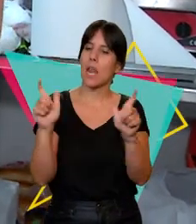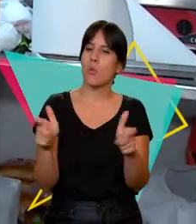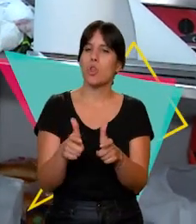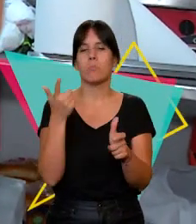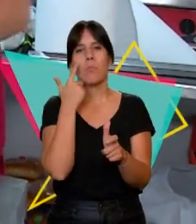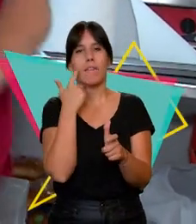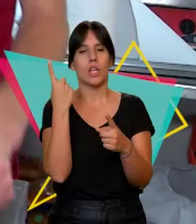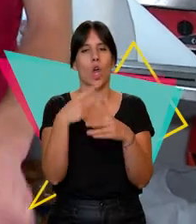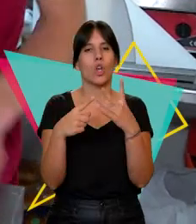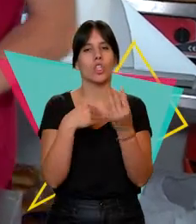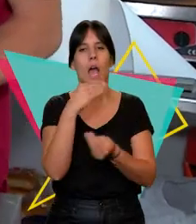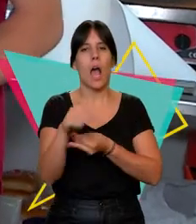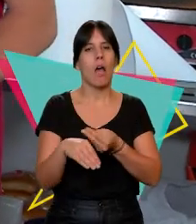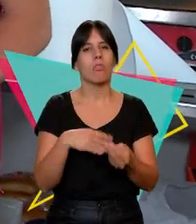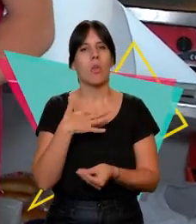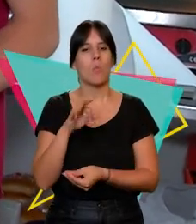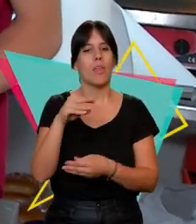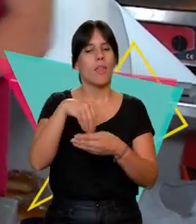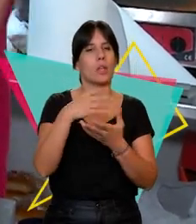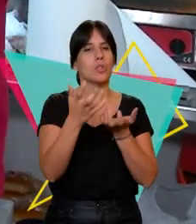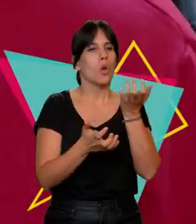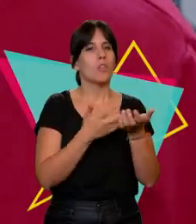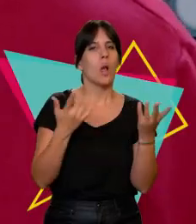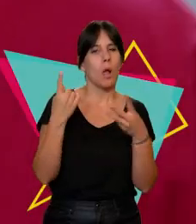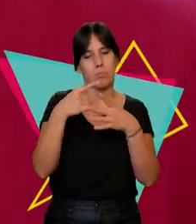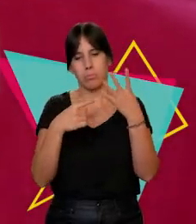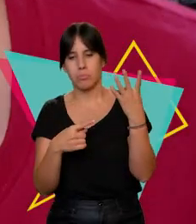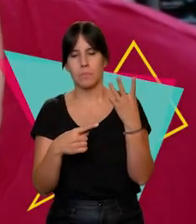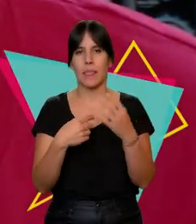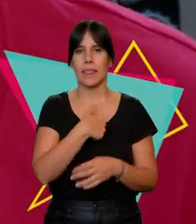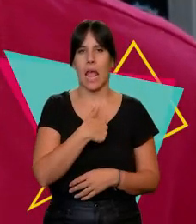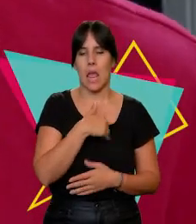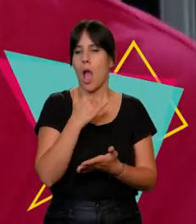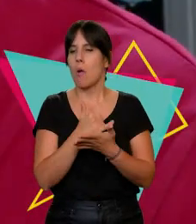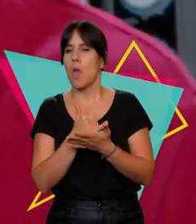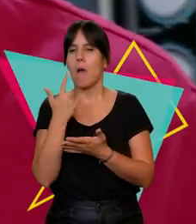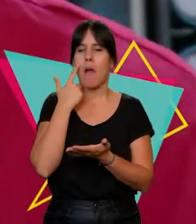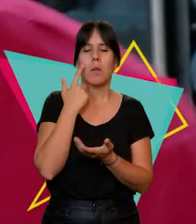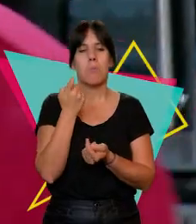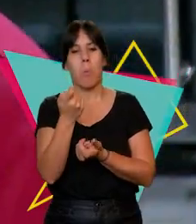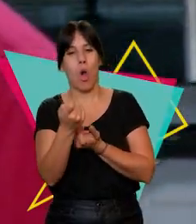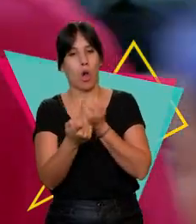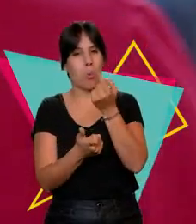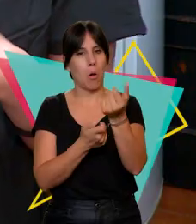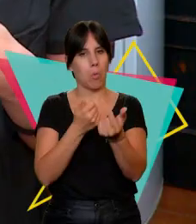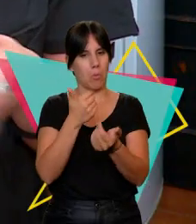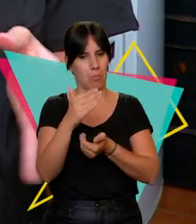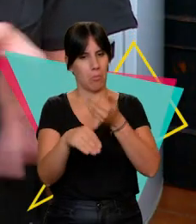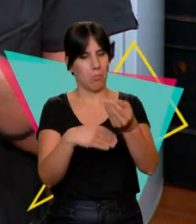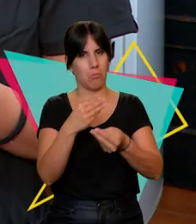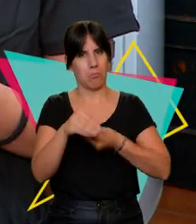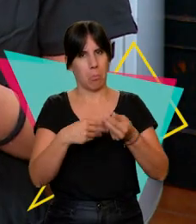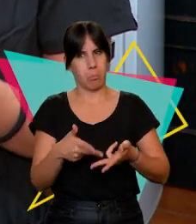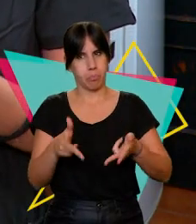vimos pues qué cosas podía desempeñar en la cocina. Se le pusieron una serie de tareas y de pruebas en las que él poco a poco pues fue